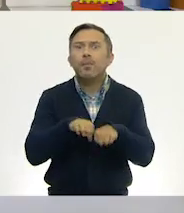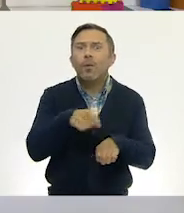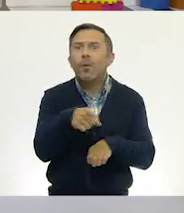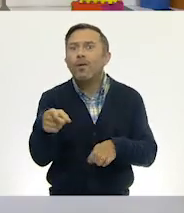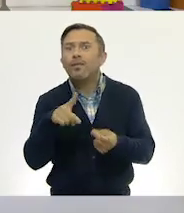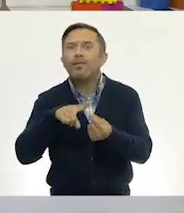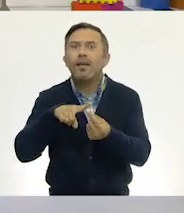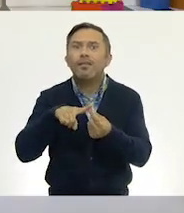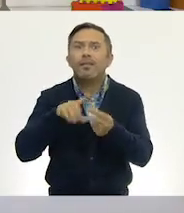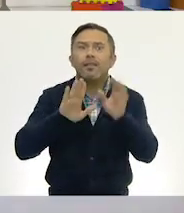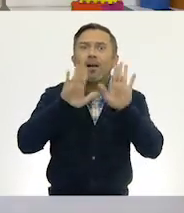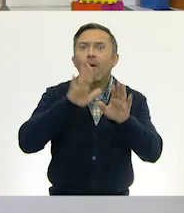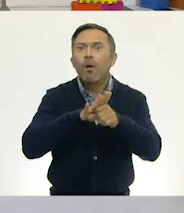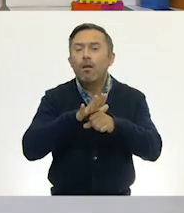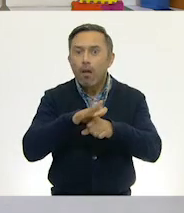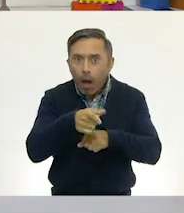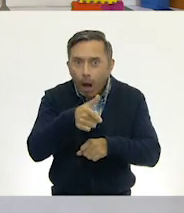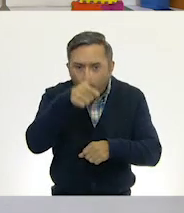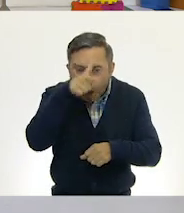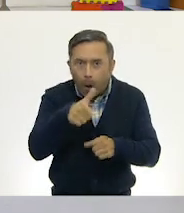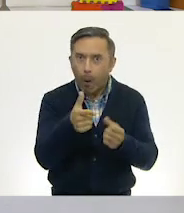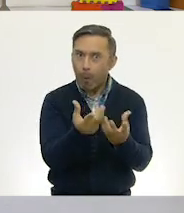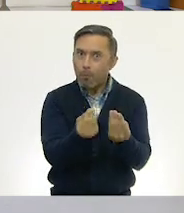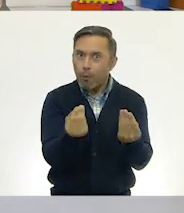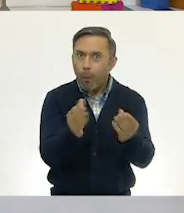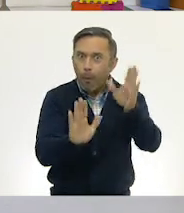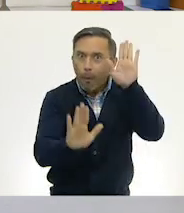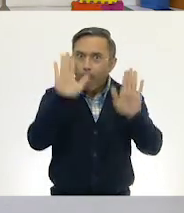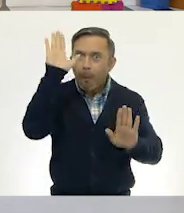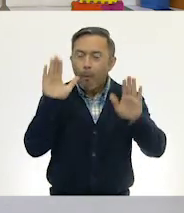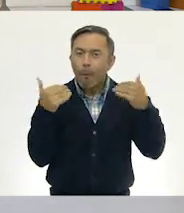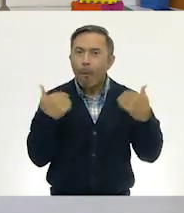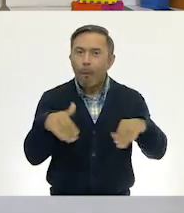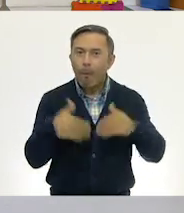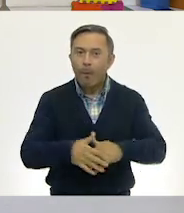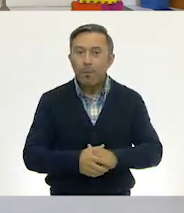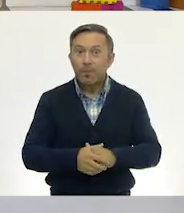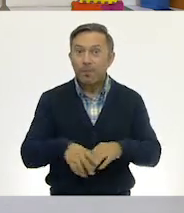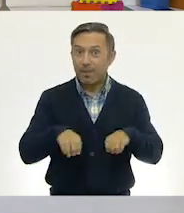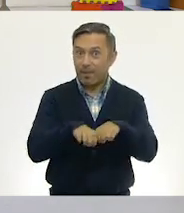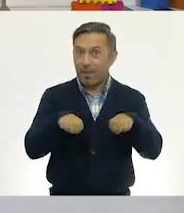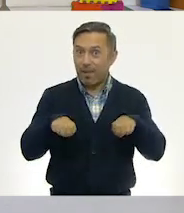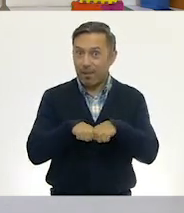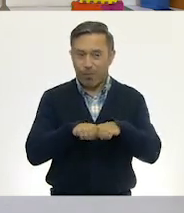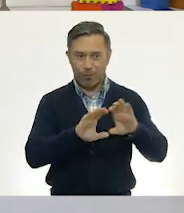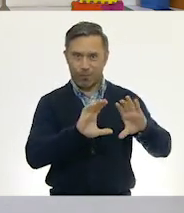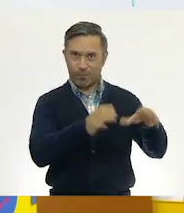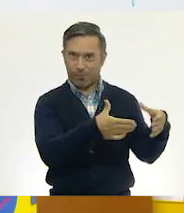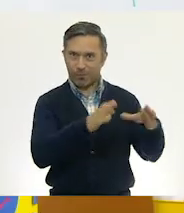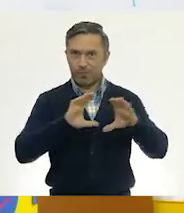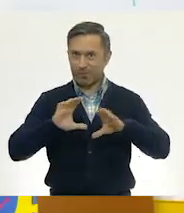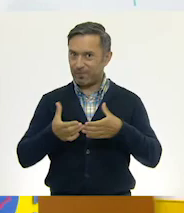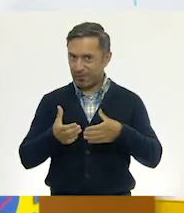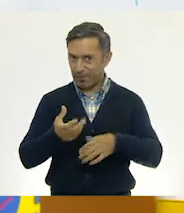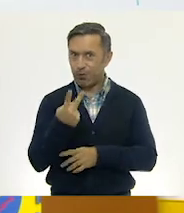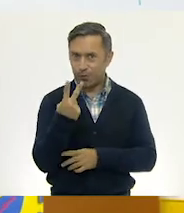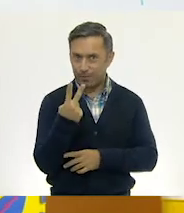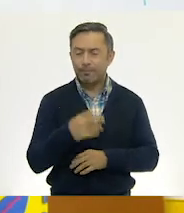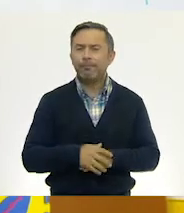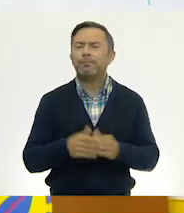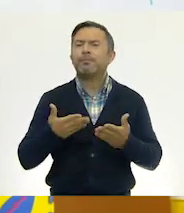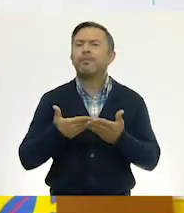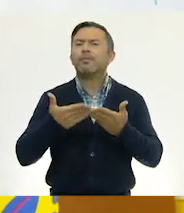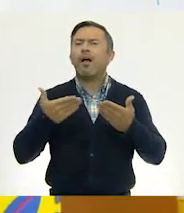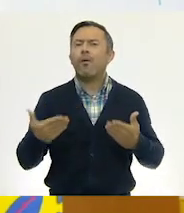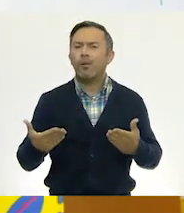muchísimos! También son muchos. Ay. Bueno, ya tenemos dos equipos muy grandes. Ahora te voy a explicar en qué consiste. Pongan